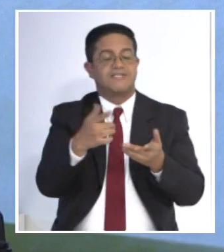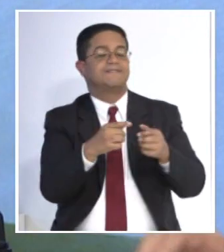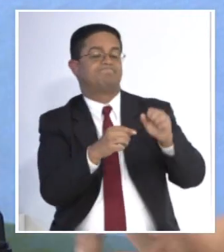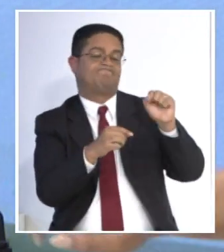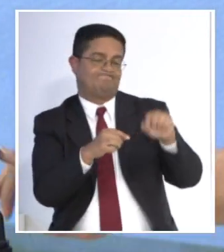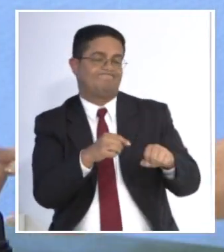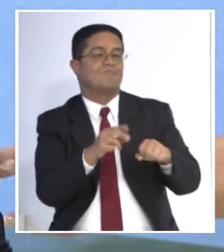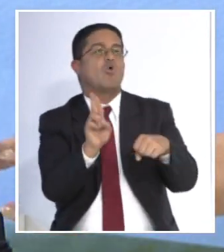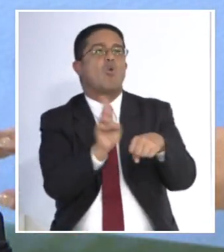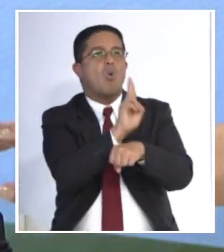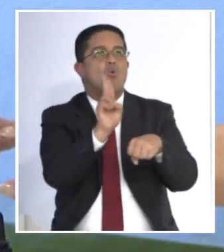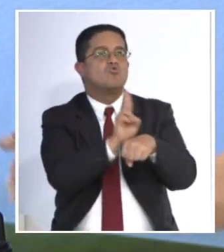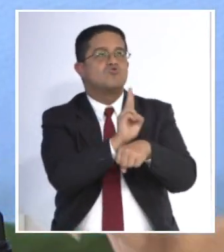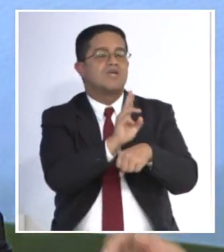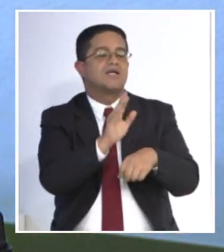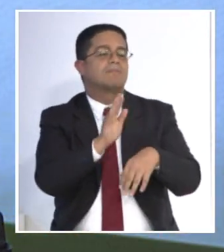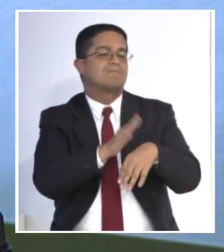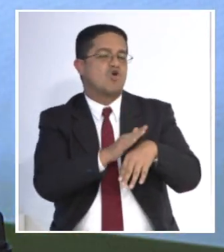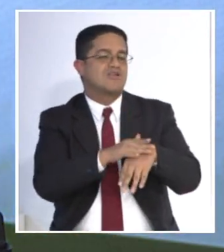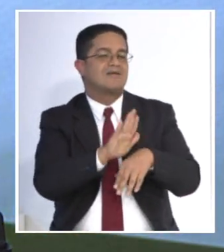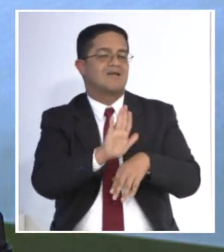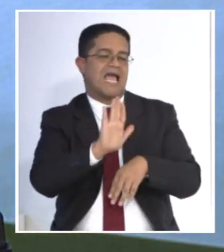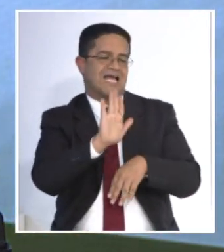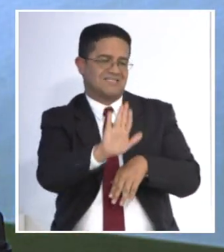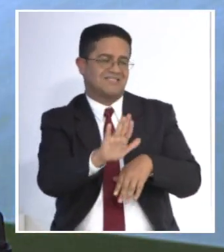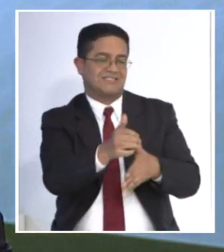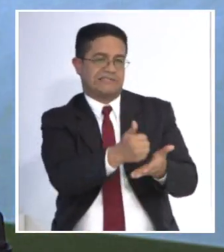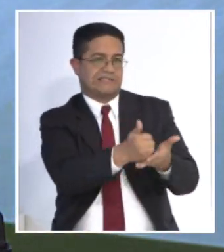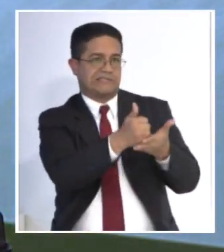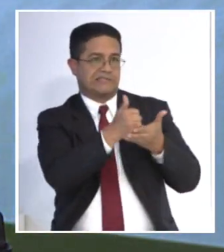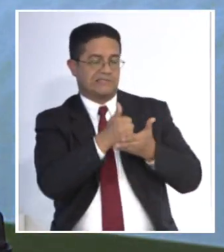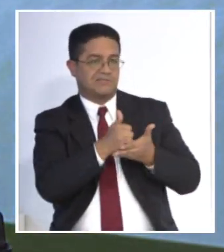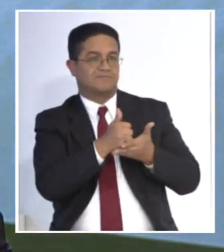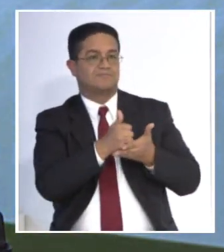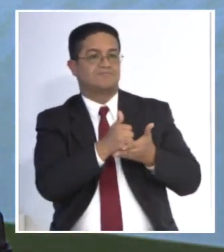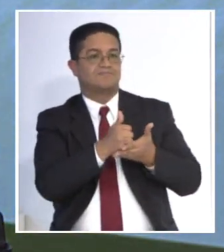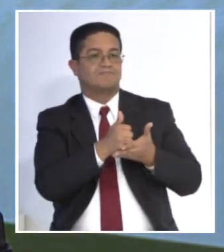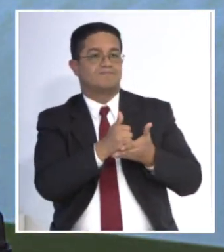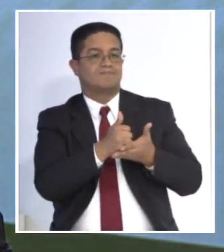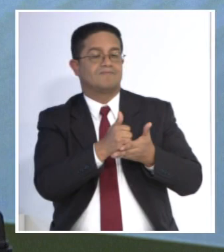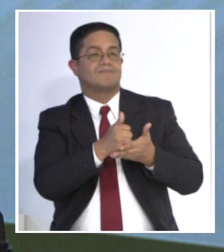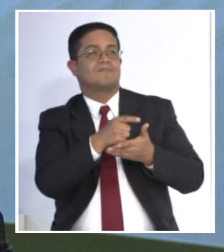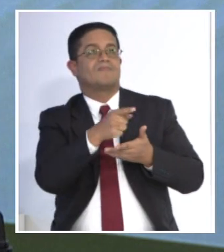mayormente lo usan porque es un tratamiento fisioterapéutico donde el calor produce algo